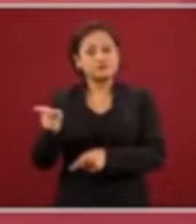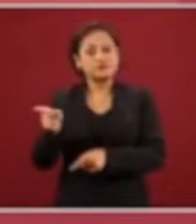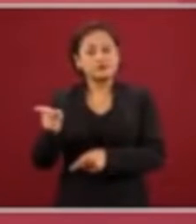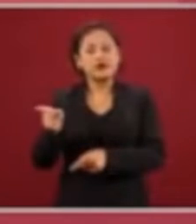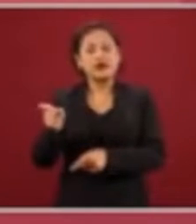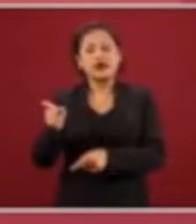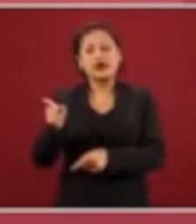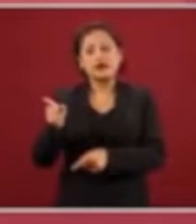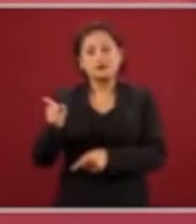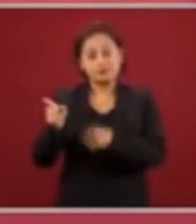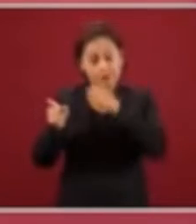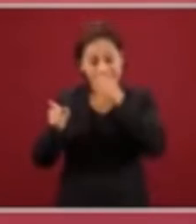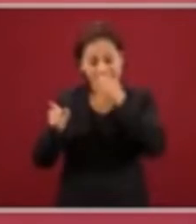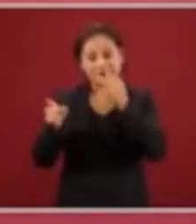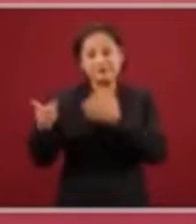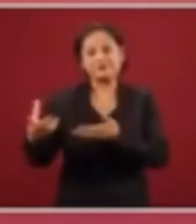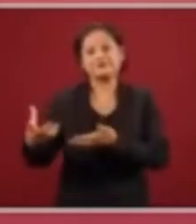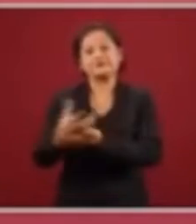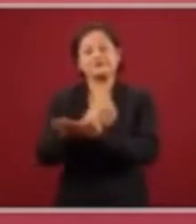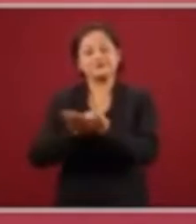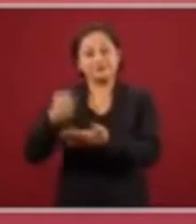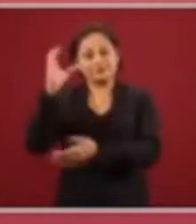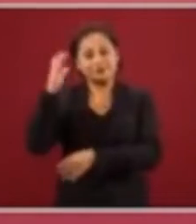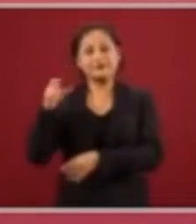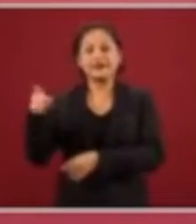Culiacán. Felicidades.